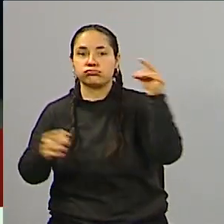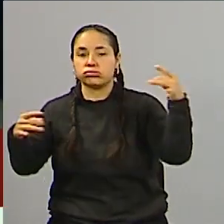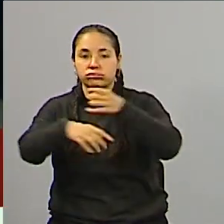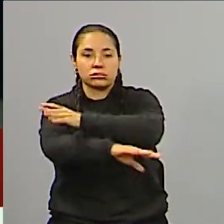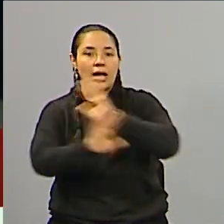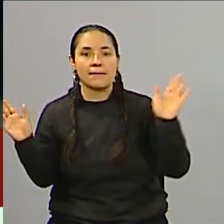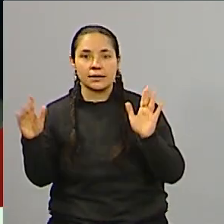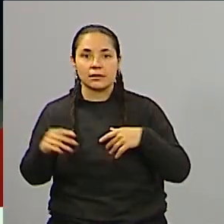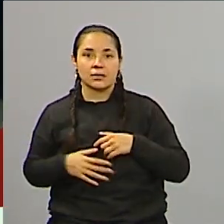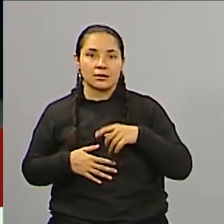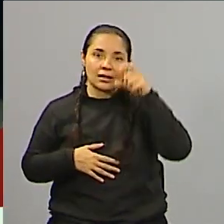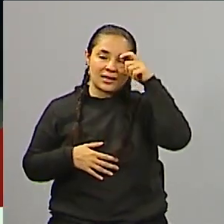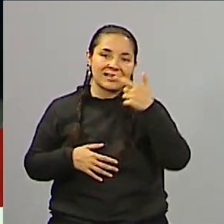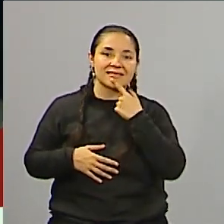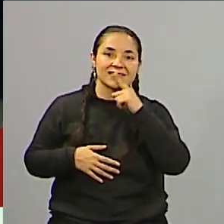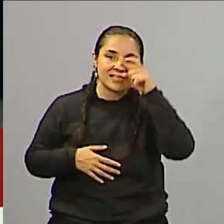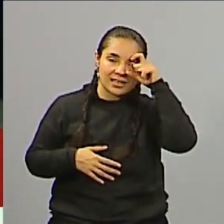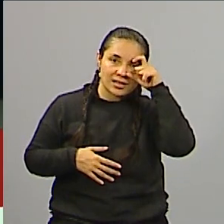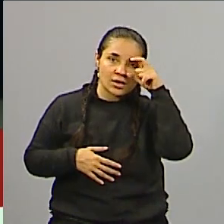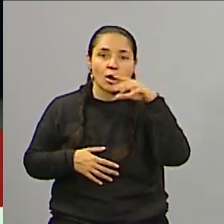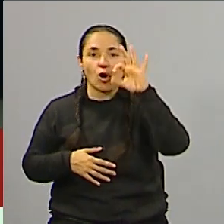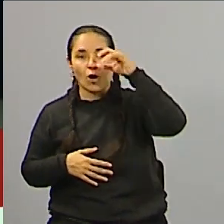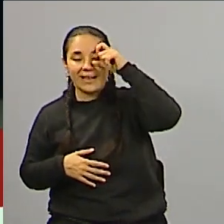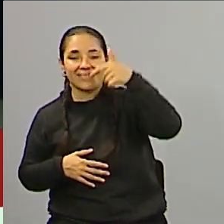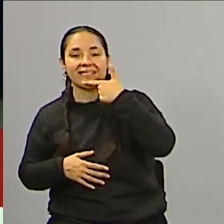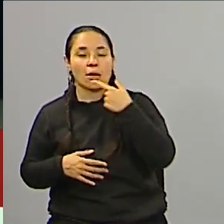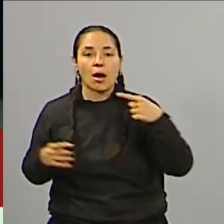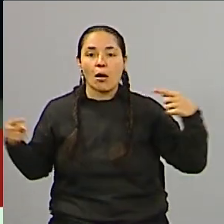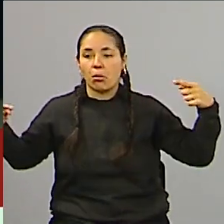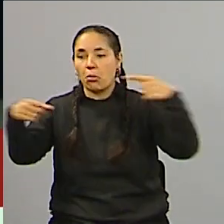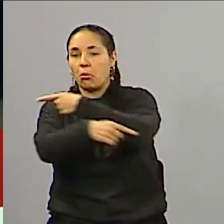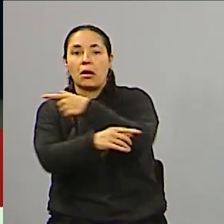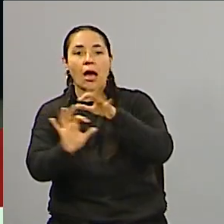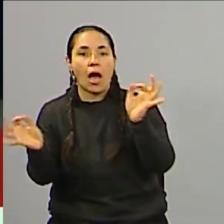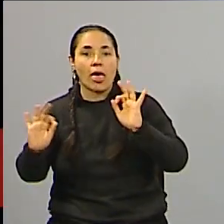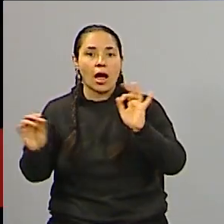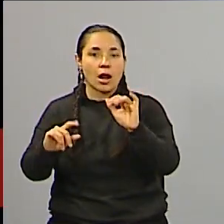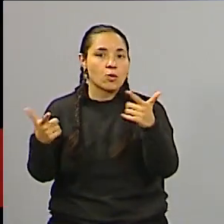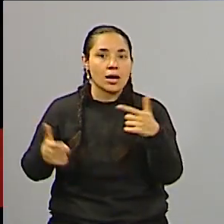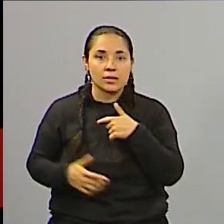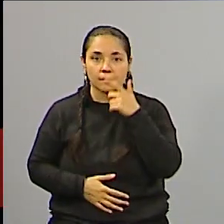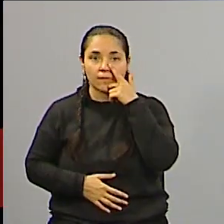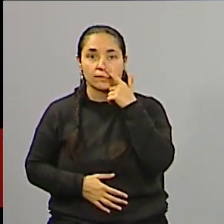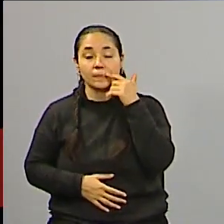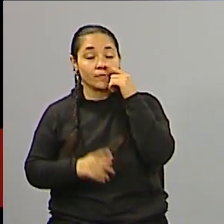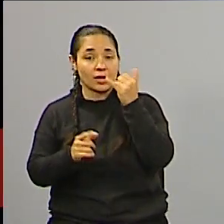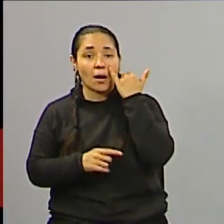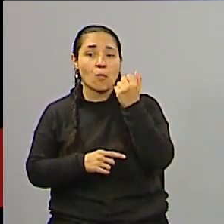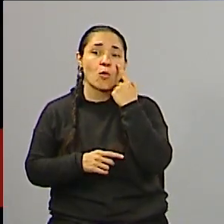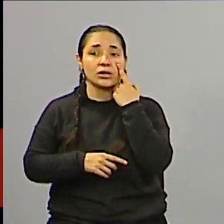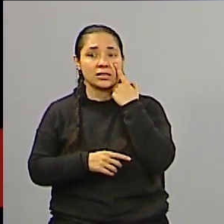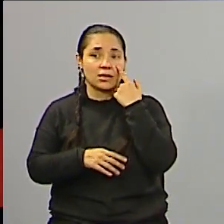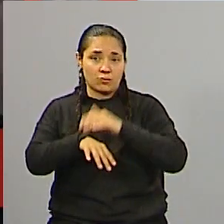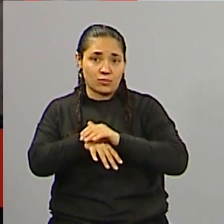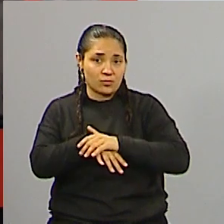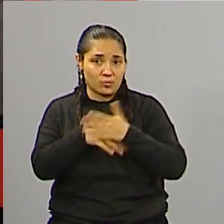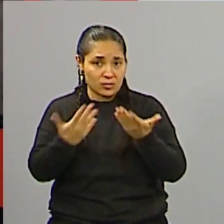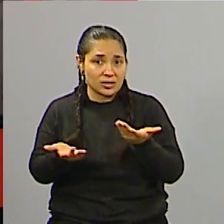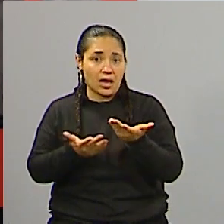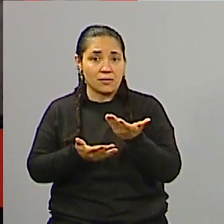vida se ha instalado mucho en las afueras y por ahí también eso tiene que ver, me imagino, con lo que sucede en la ciudad. En más de una